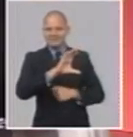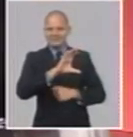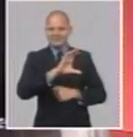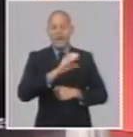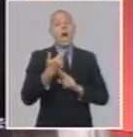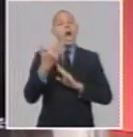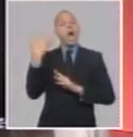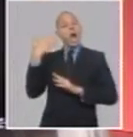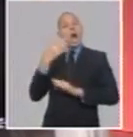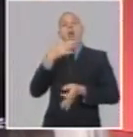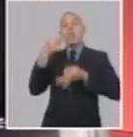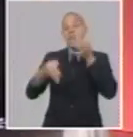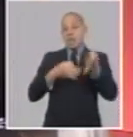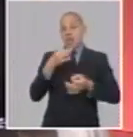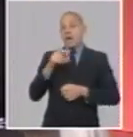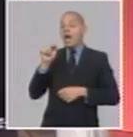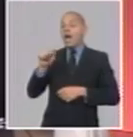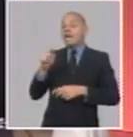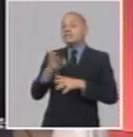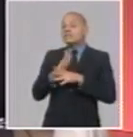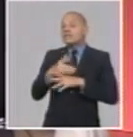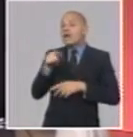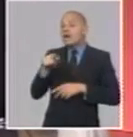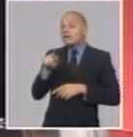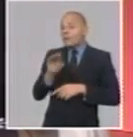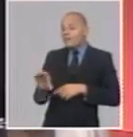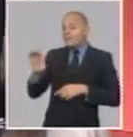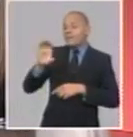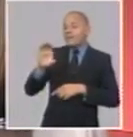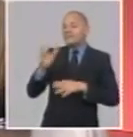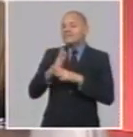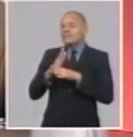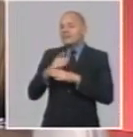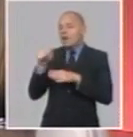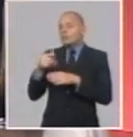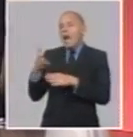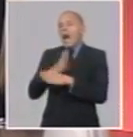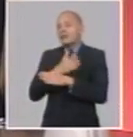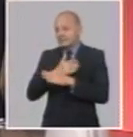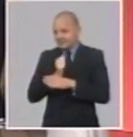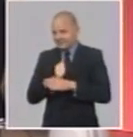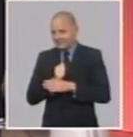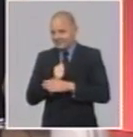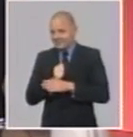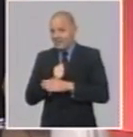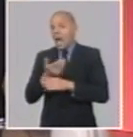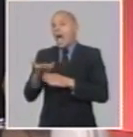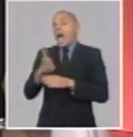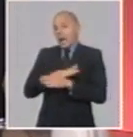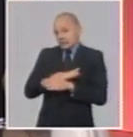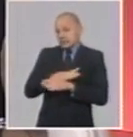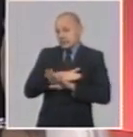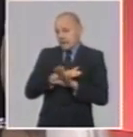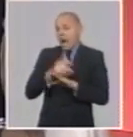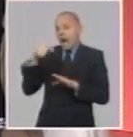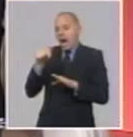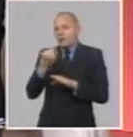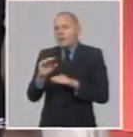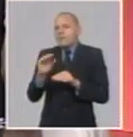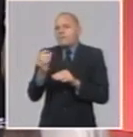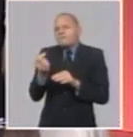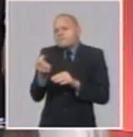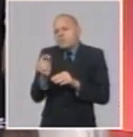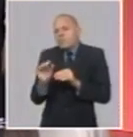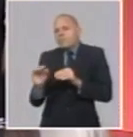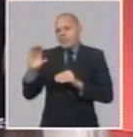que era ese incremento constituía un adelanto a la reforma, que sin llegar a hacer la reforma constituía un adelanto. Y fíjense, porque nosotros